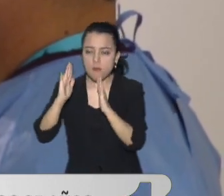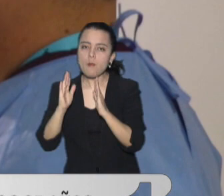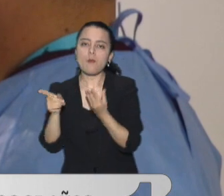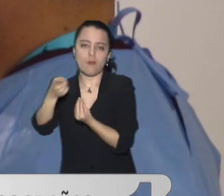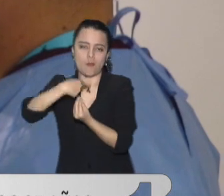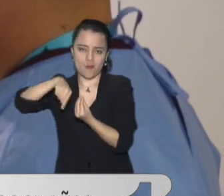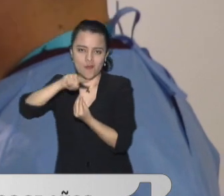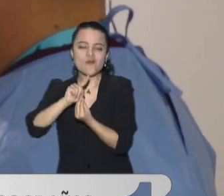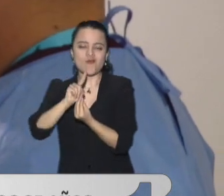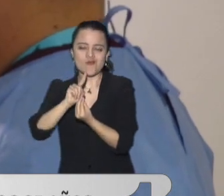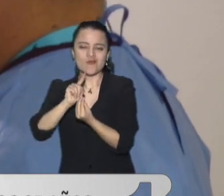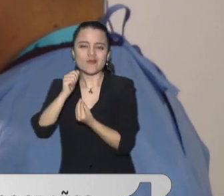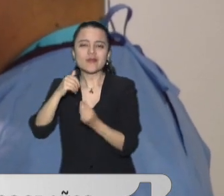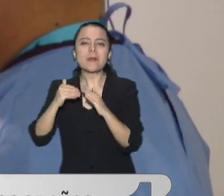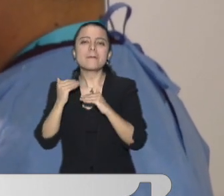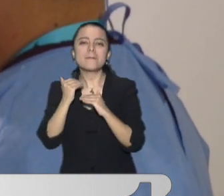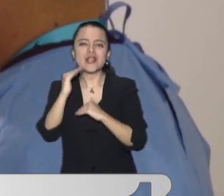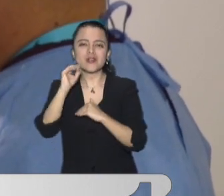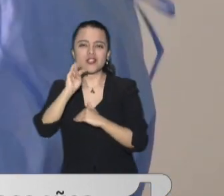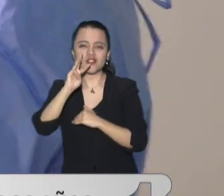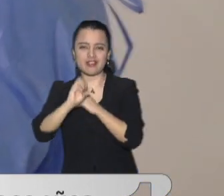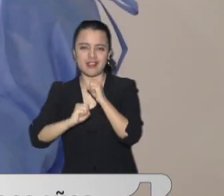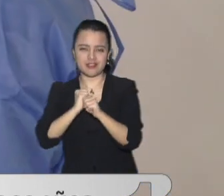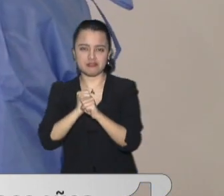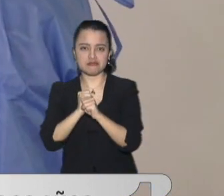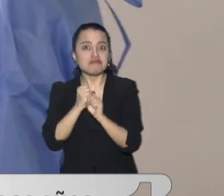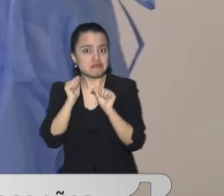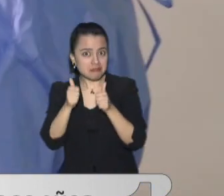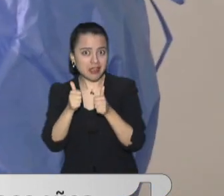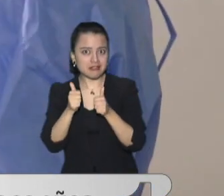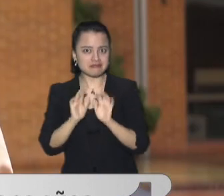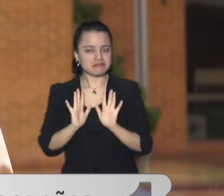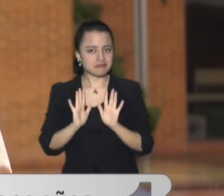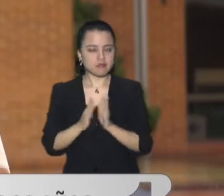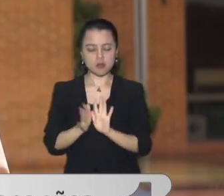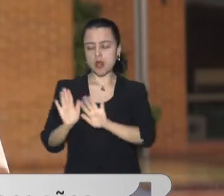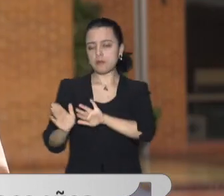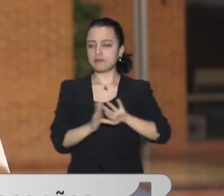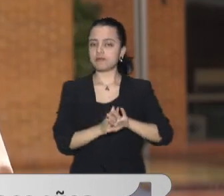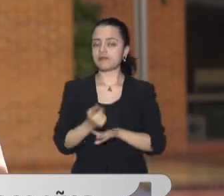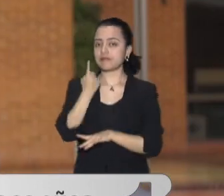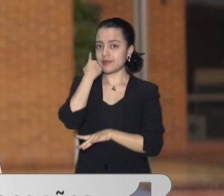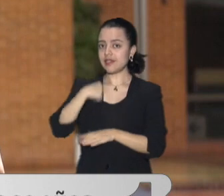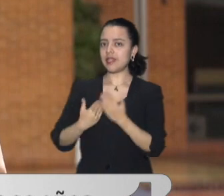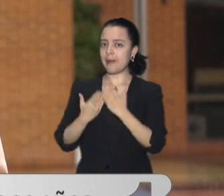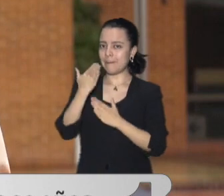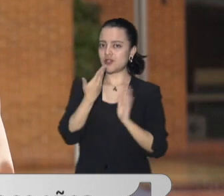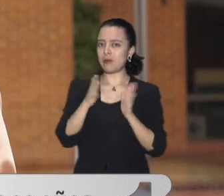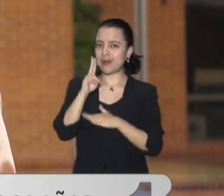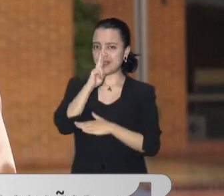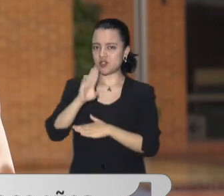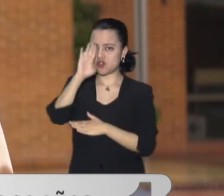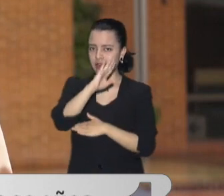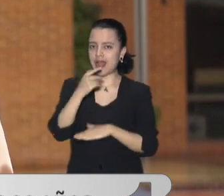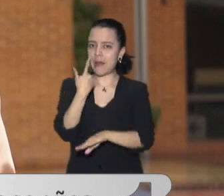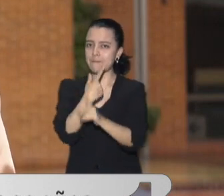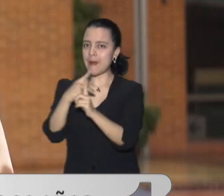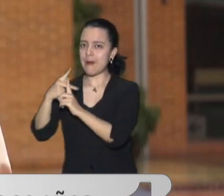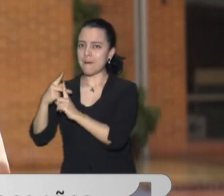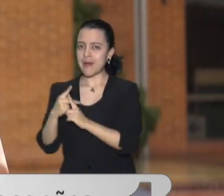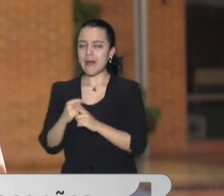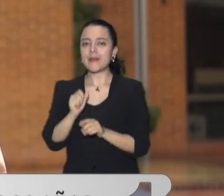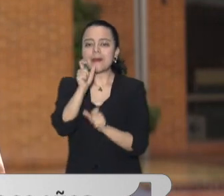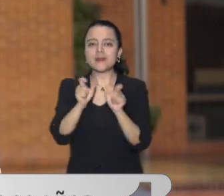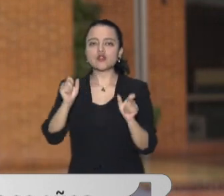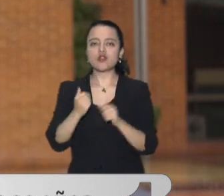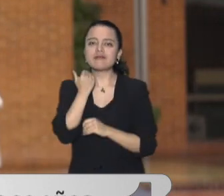adultos mayores de 80 años. En otras noticias, y esta vez de Bogotá, ayer inició la vacunación, el plan de vacunación para mayores de